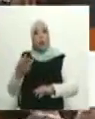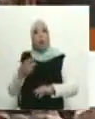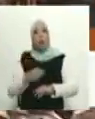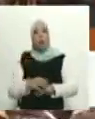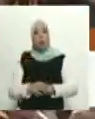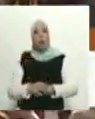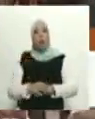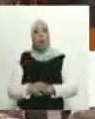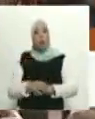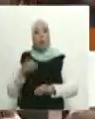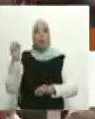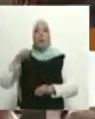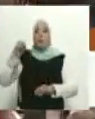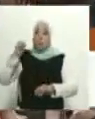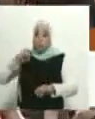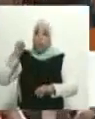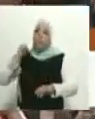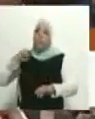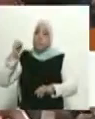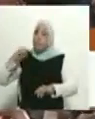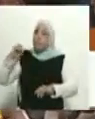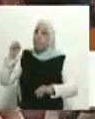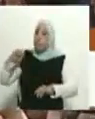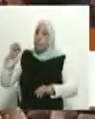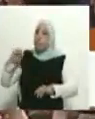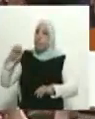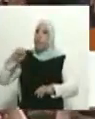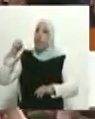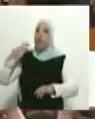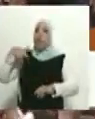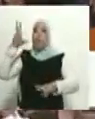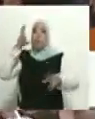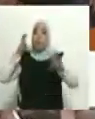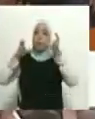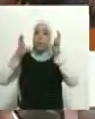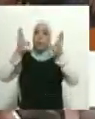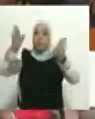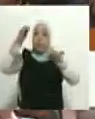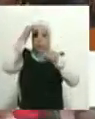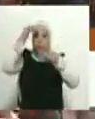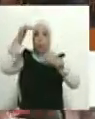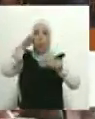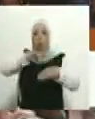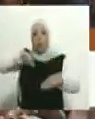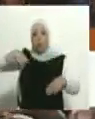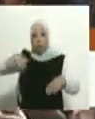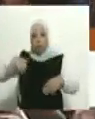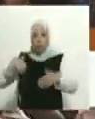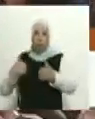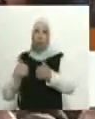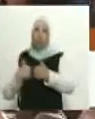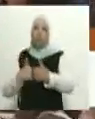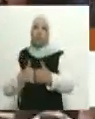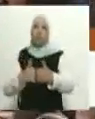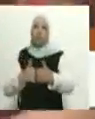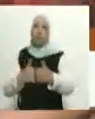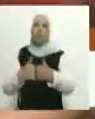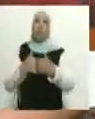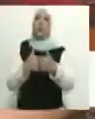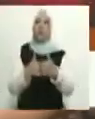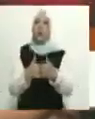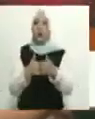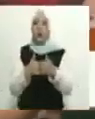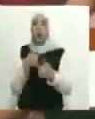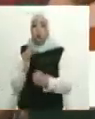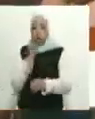Bueno, todo lo que significa, ¿eh? Entonces, vamos escuchando a nuestra gente. Nosotros no caminamos aquí, no